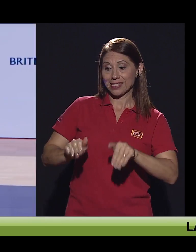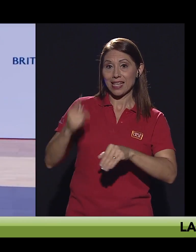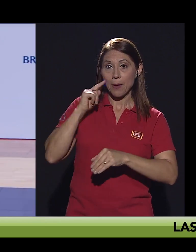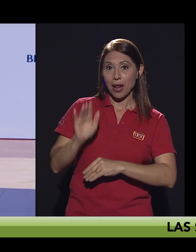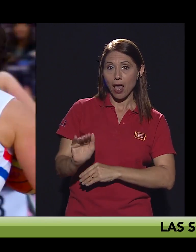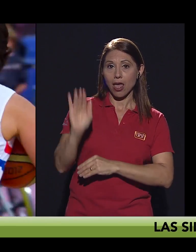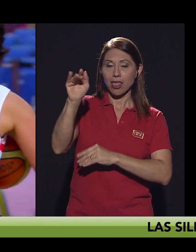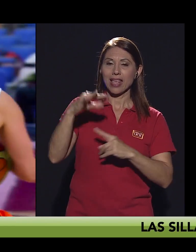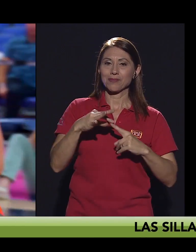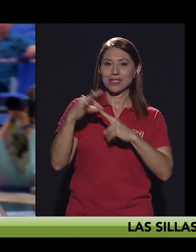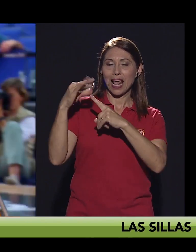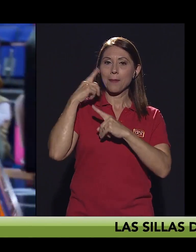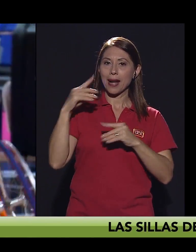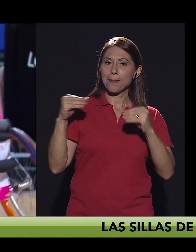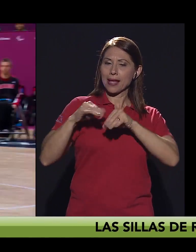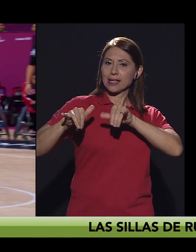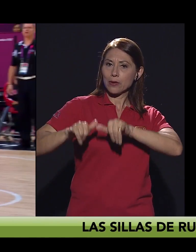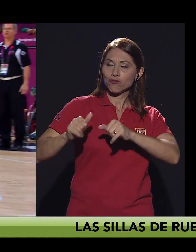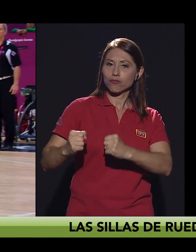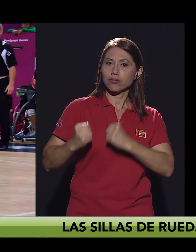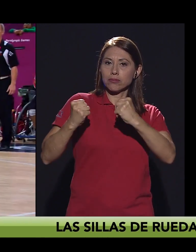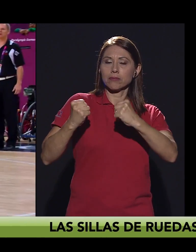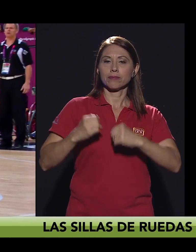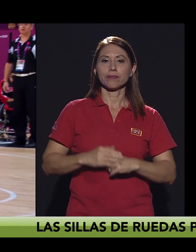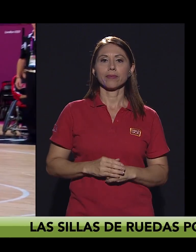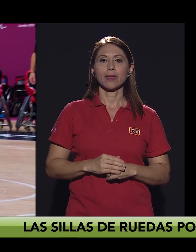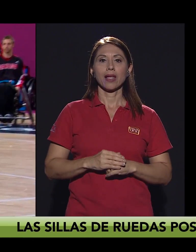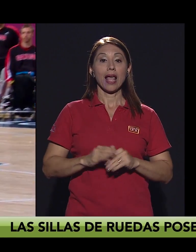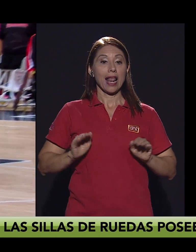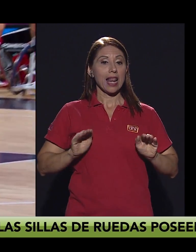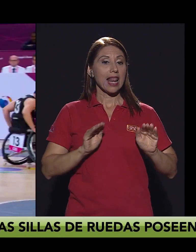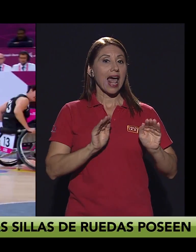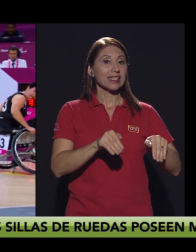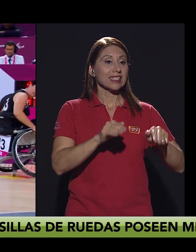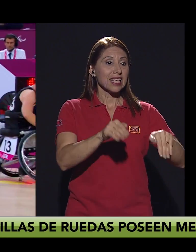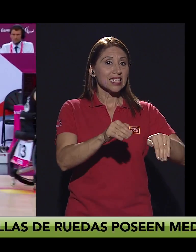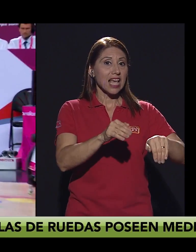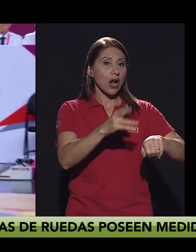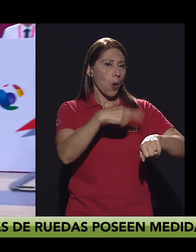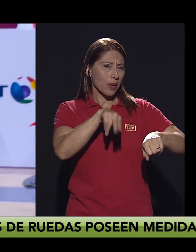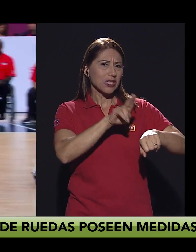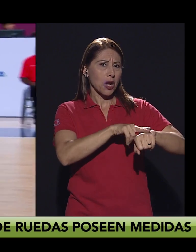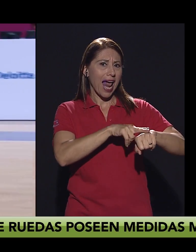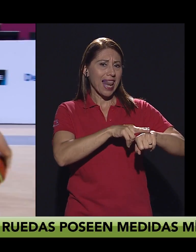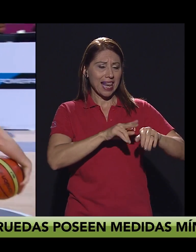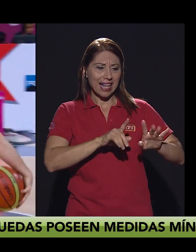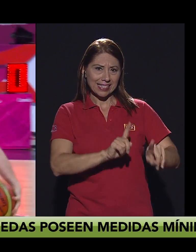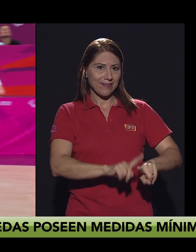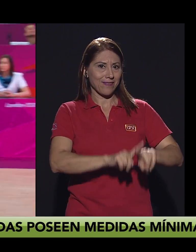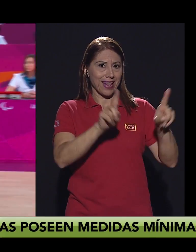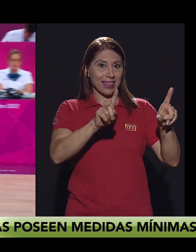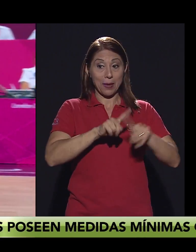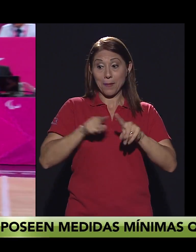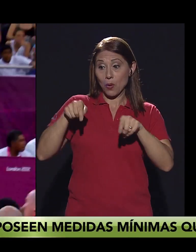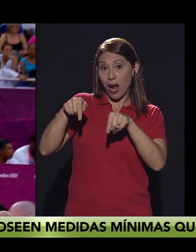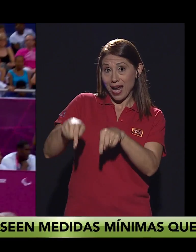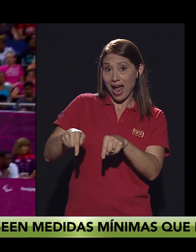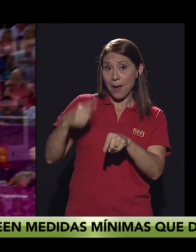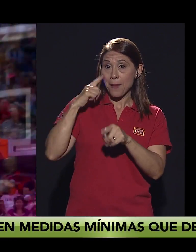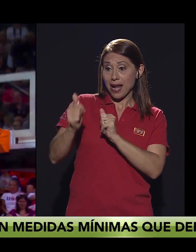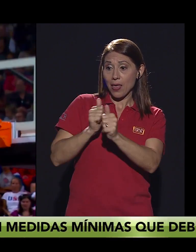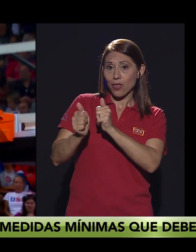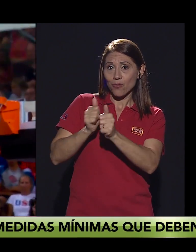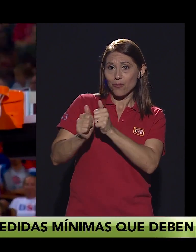para proporcionarle mayor estabilidad al jugador. La silla convencional son totalmente paralelas y rectas a la goma, mientras que aquí la rueda nos cambia